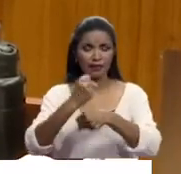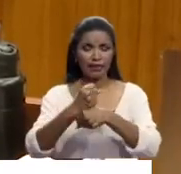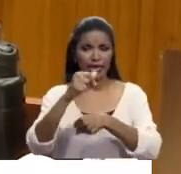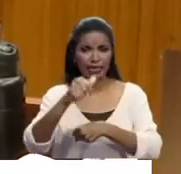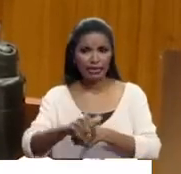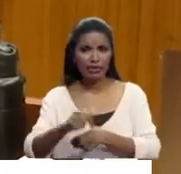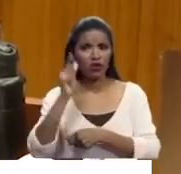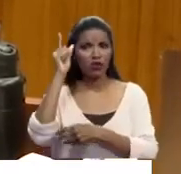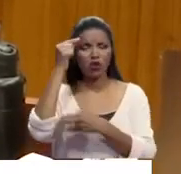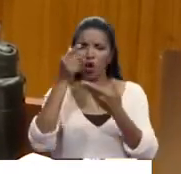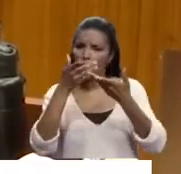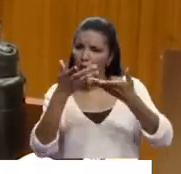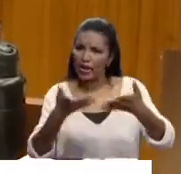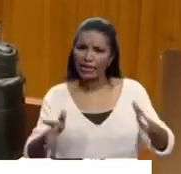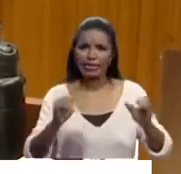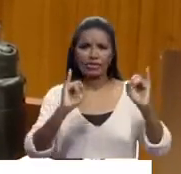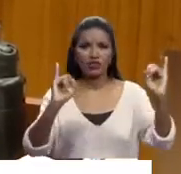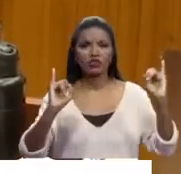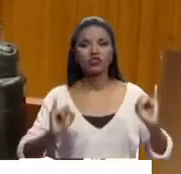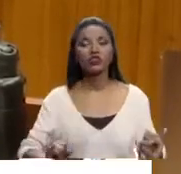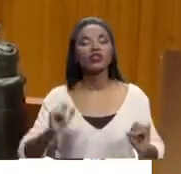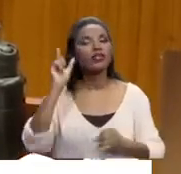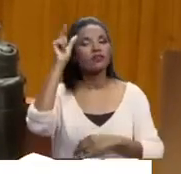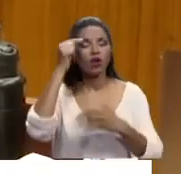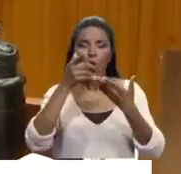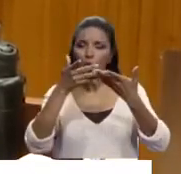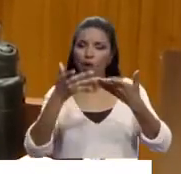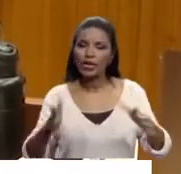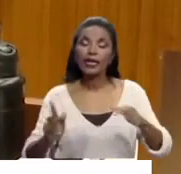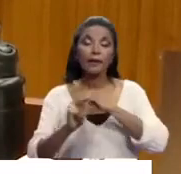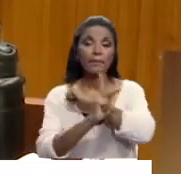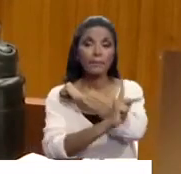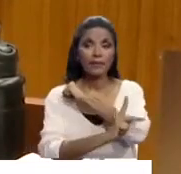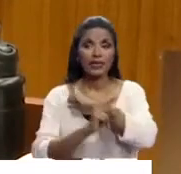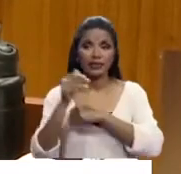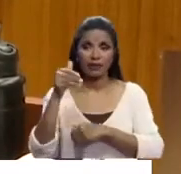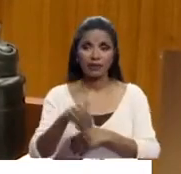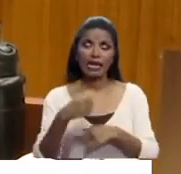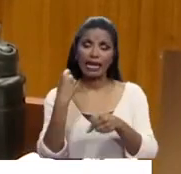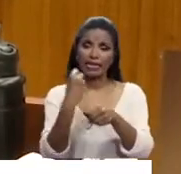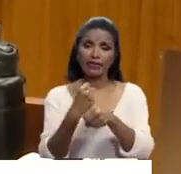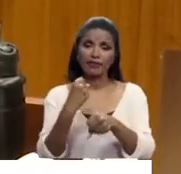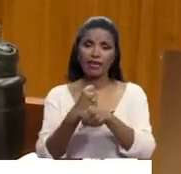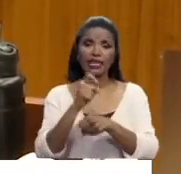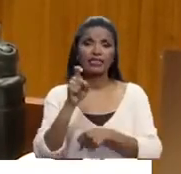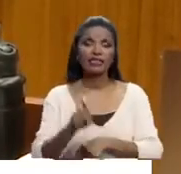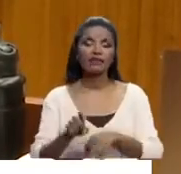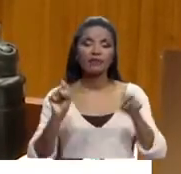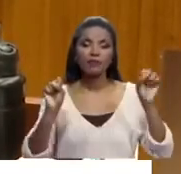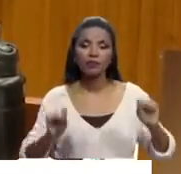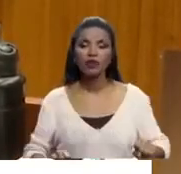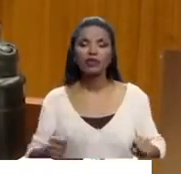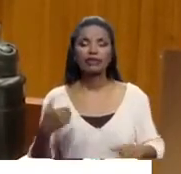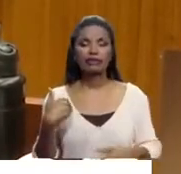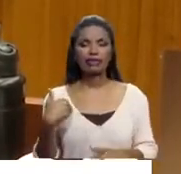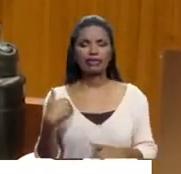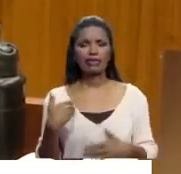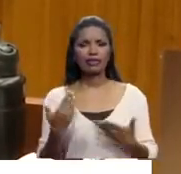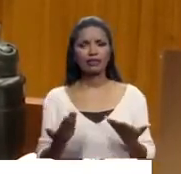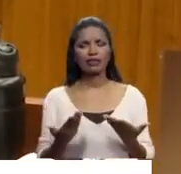aquí o de cualquier institución en este y cualquier país que venga y trabaje debe poder tener todos esos